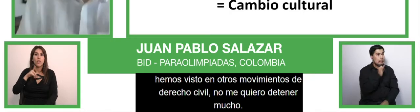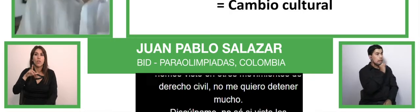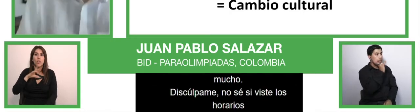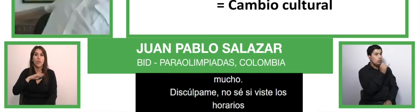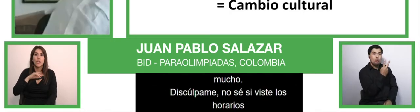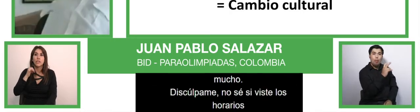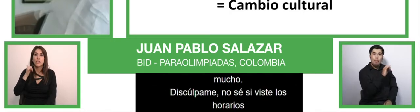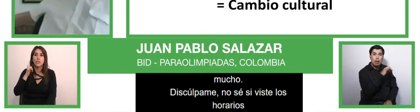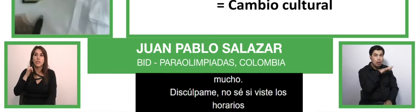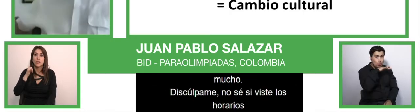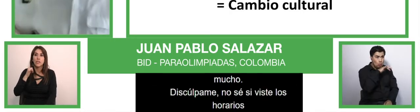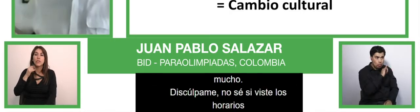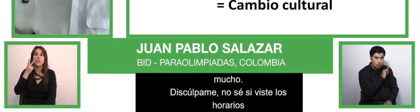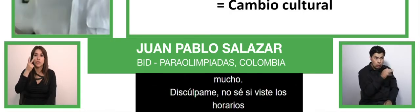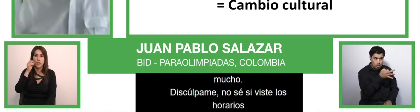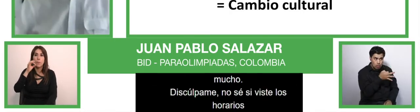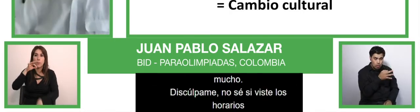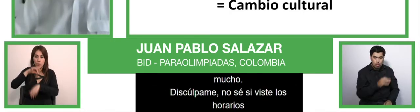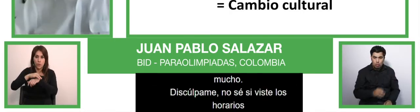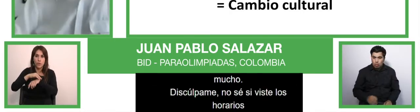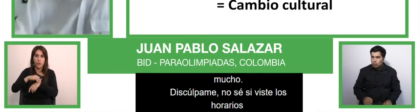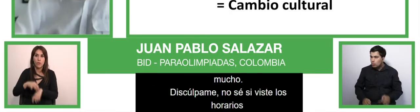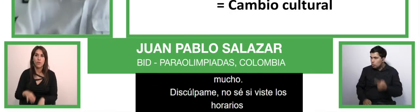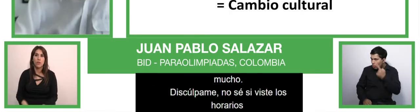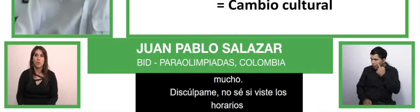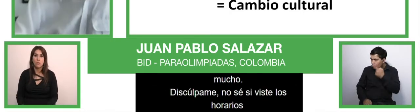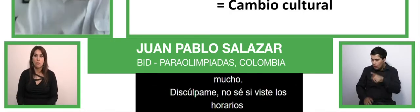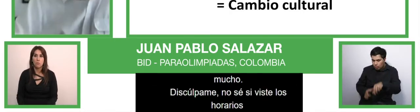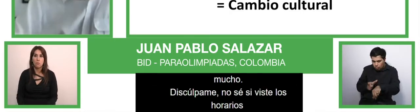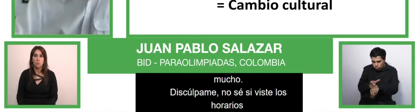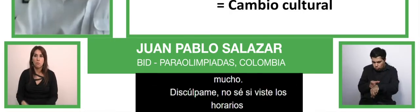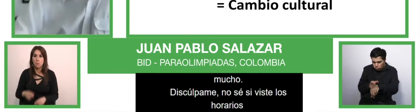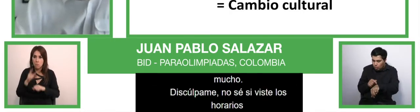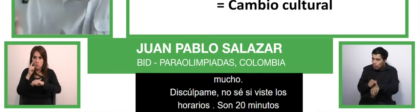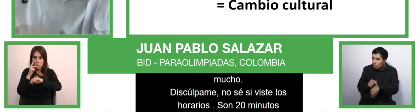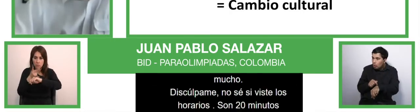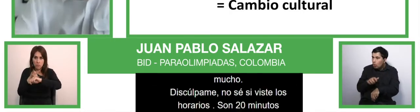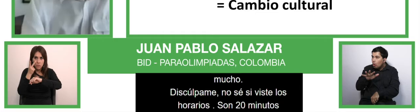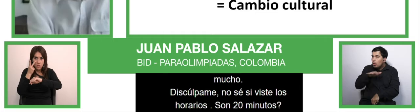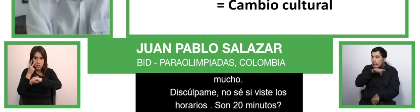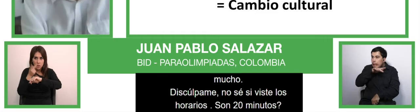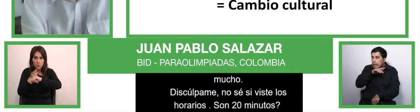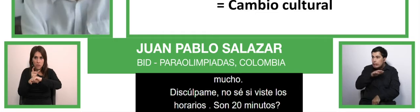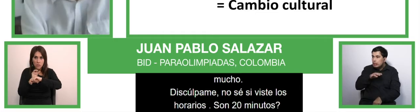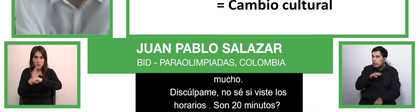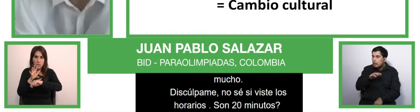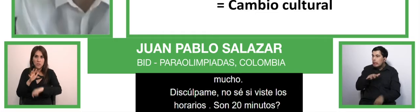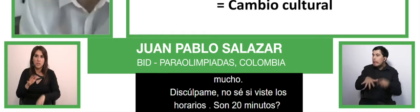minutos? Yo tengo que son 15. Ah, bueno.